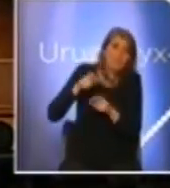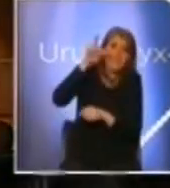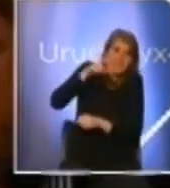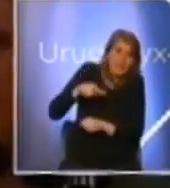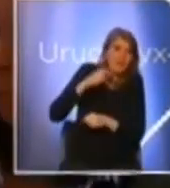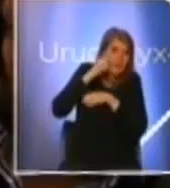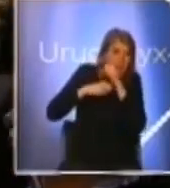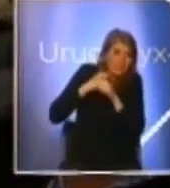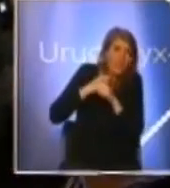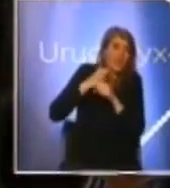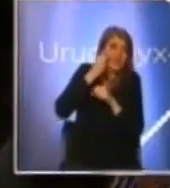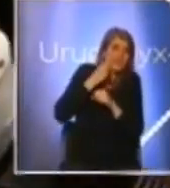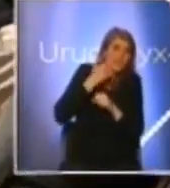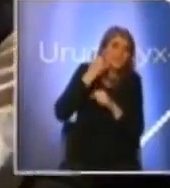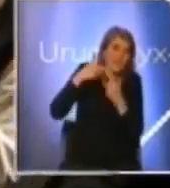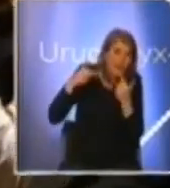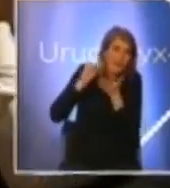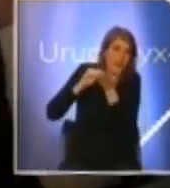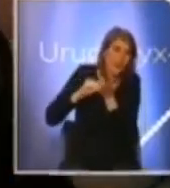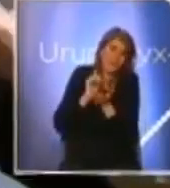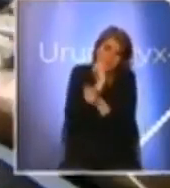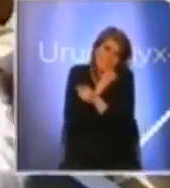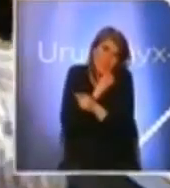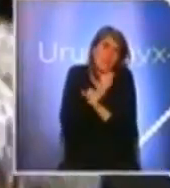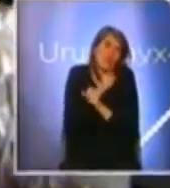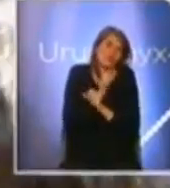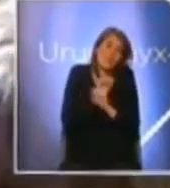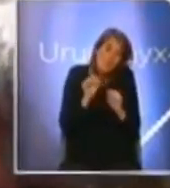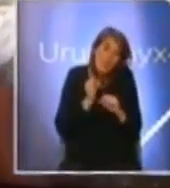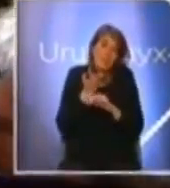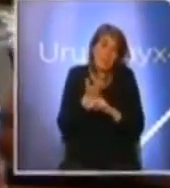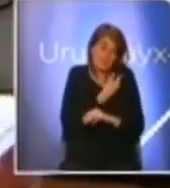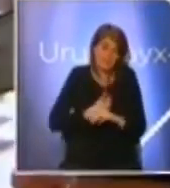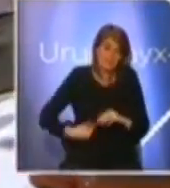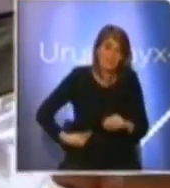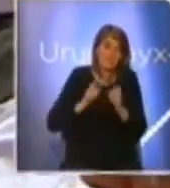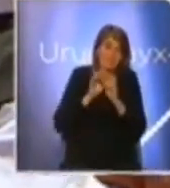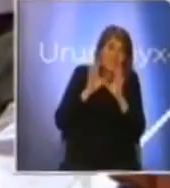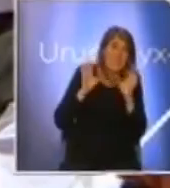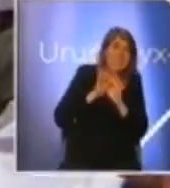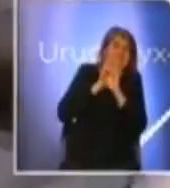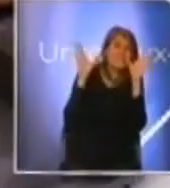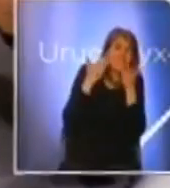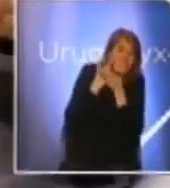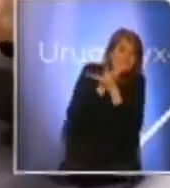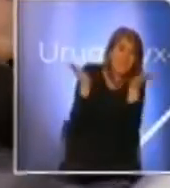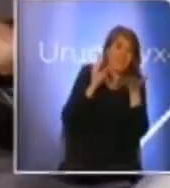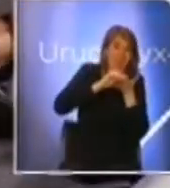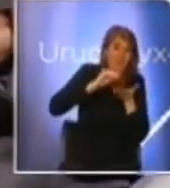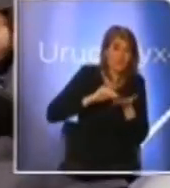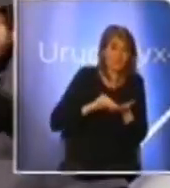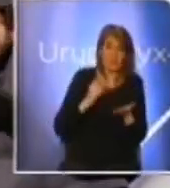respetar, pero dentro de todo eso, si el gobierno disponibilizara esos datos para que los emprendedores pudieran hacer aplicaciones para el beneficio de la